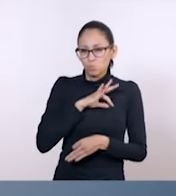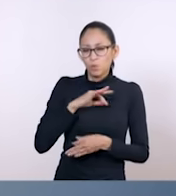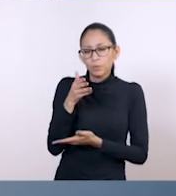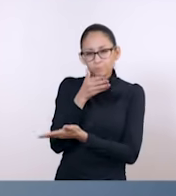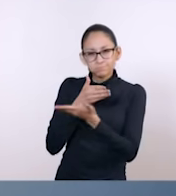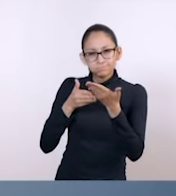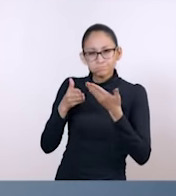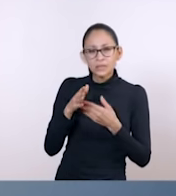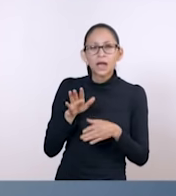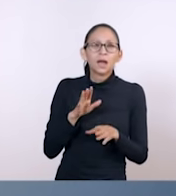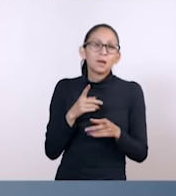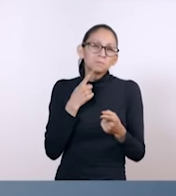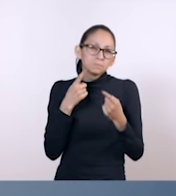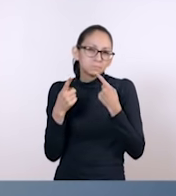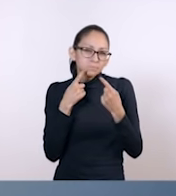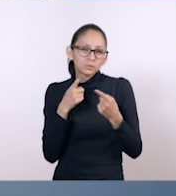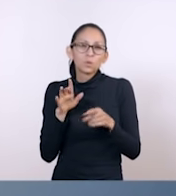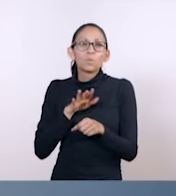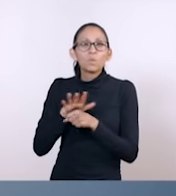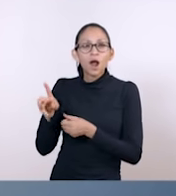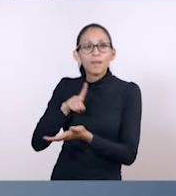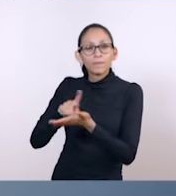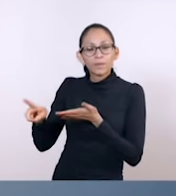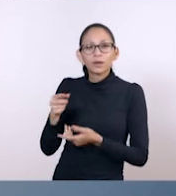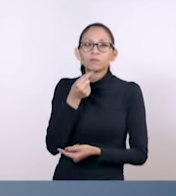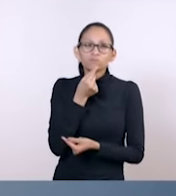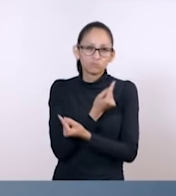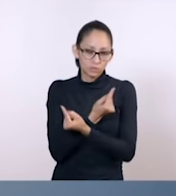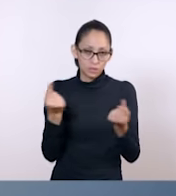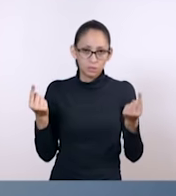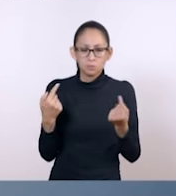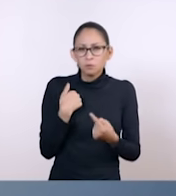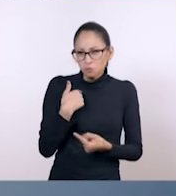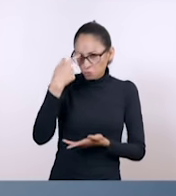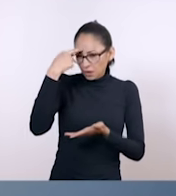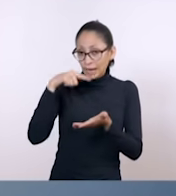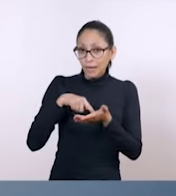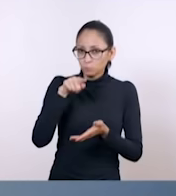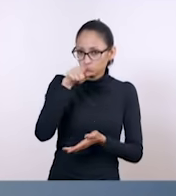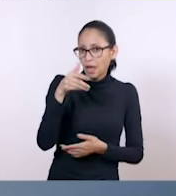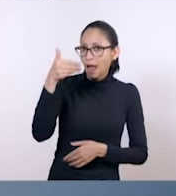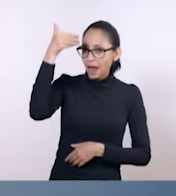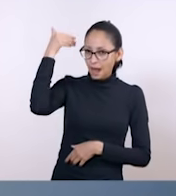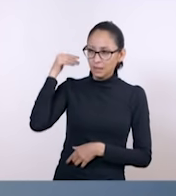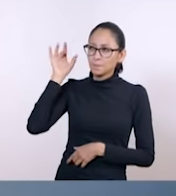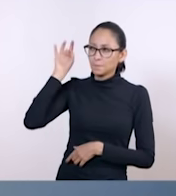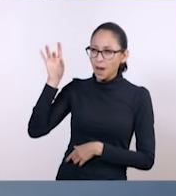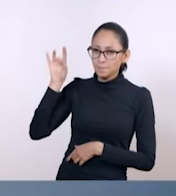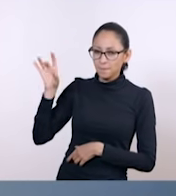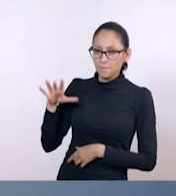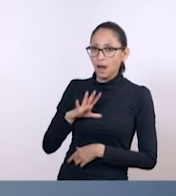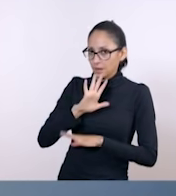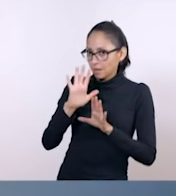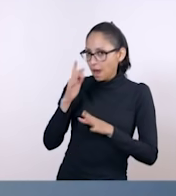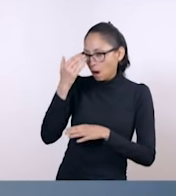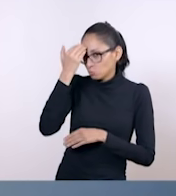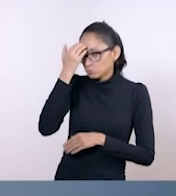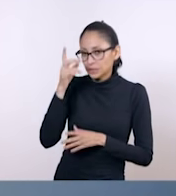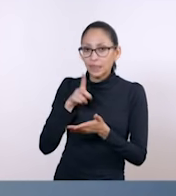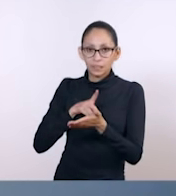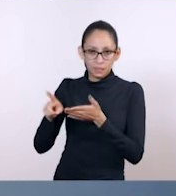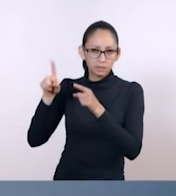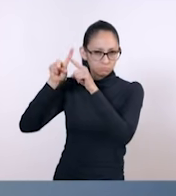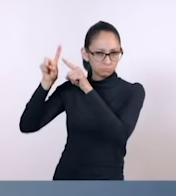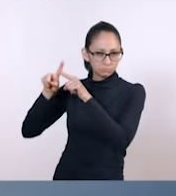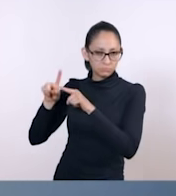los derechos de las niñas y de los niños. Y creo que ustedes ya han oído en sus clases hablar de estos derechos y hoy